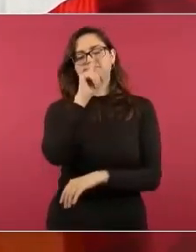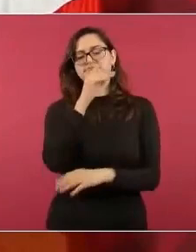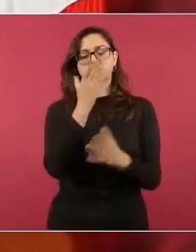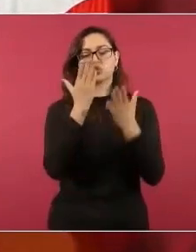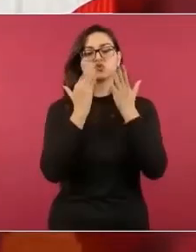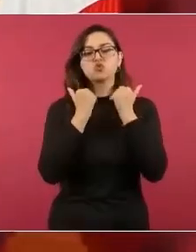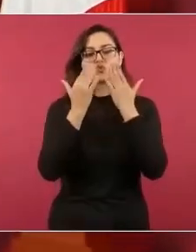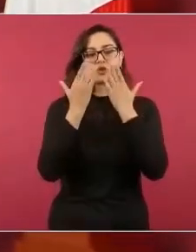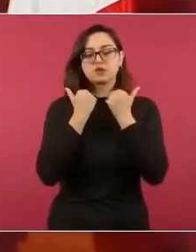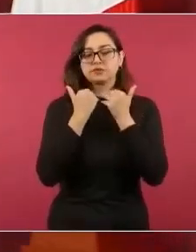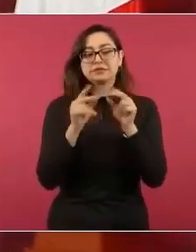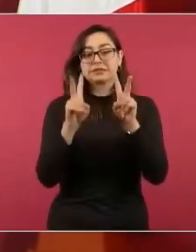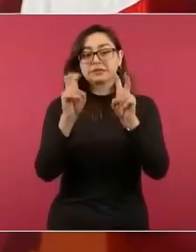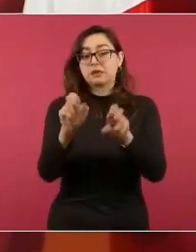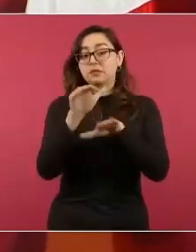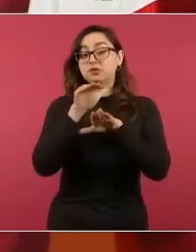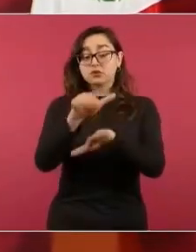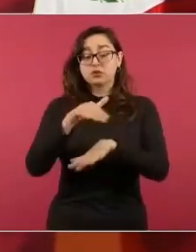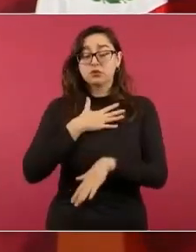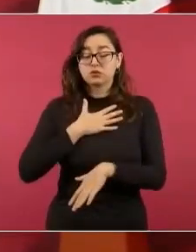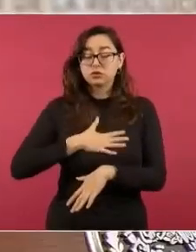para impartir justicia.